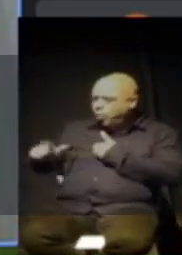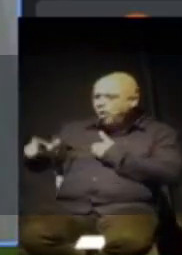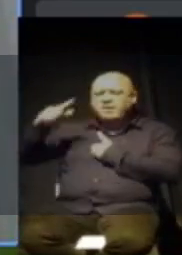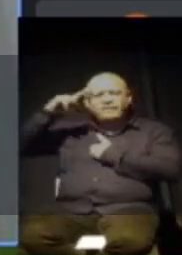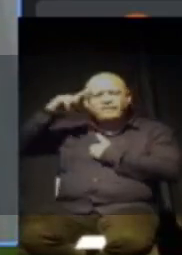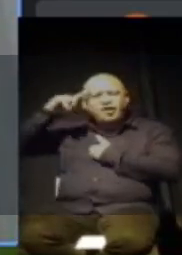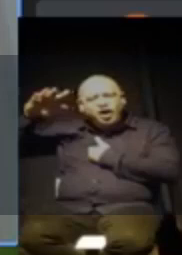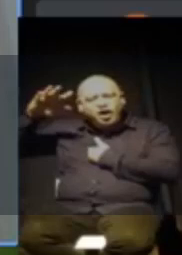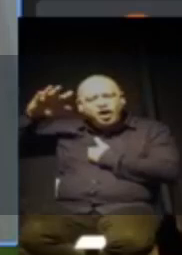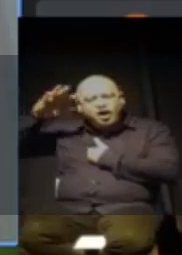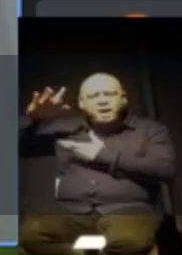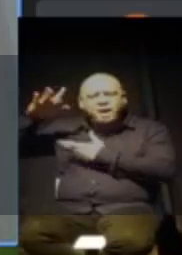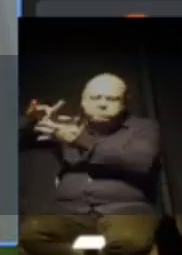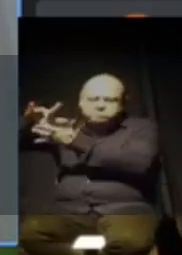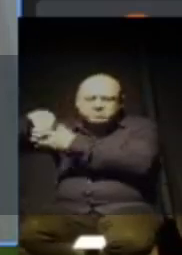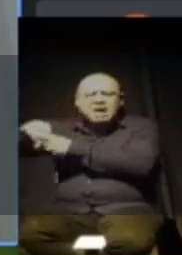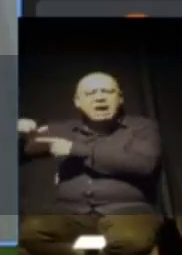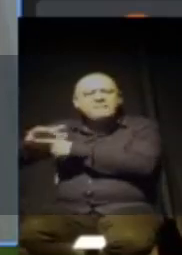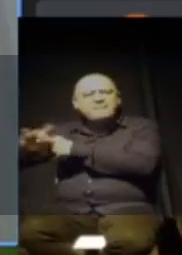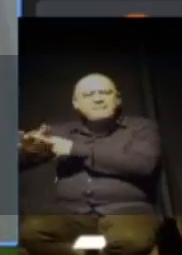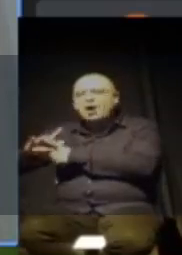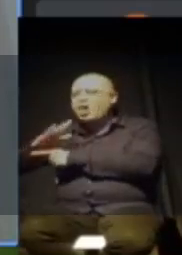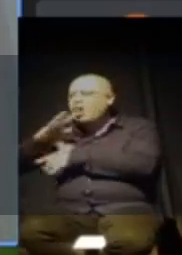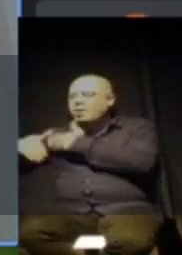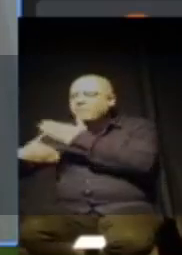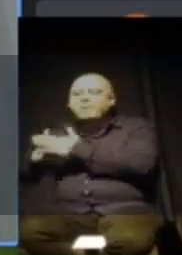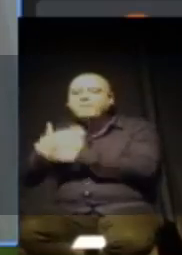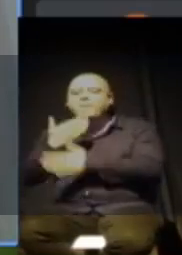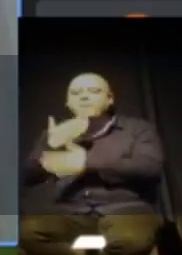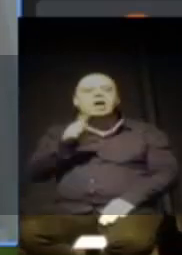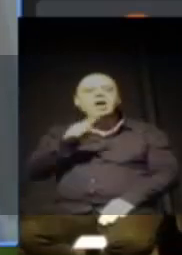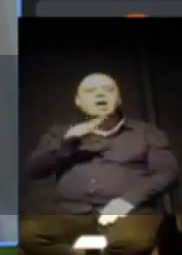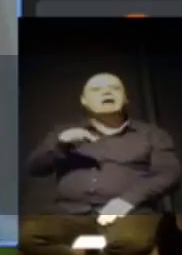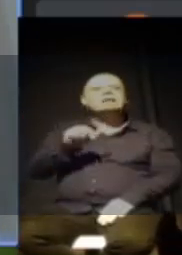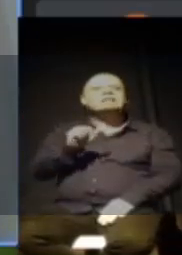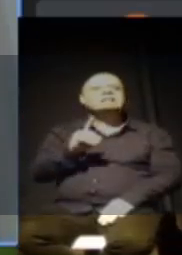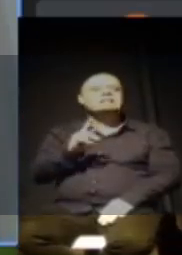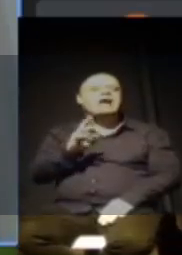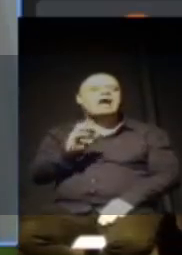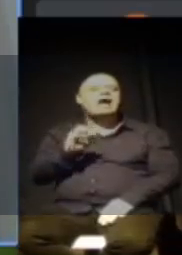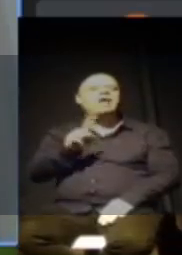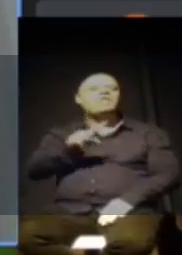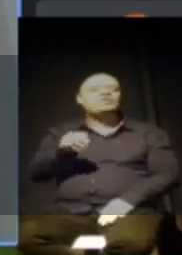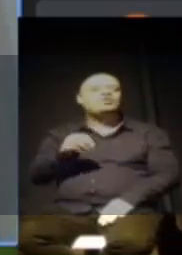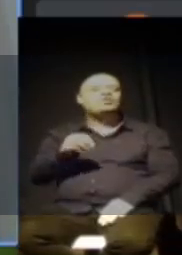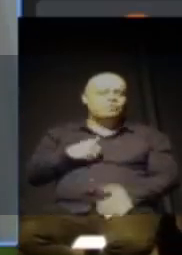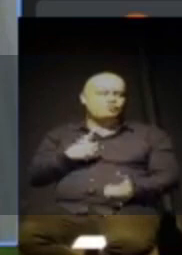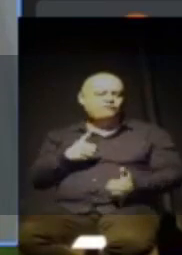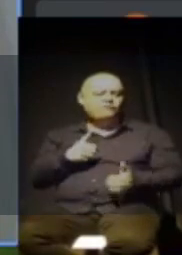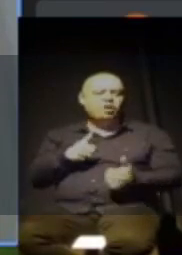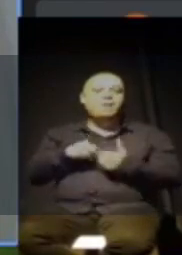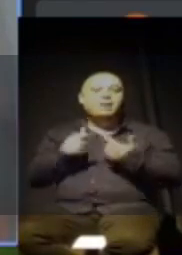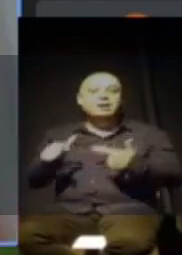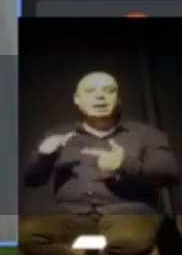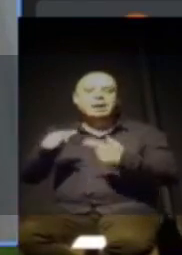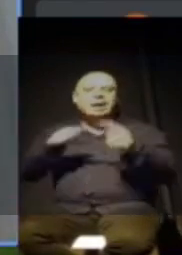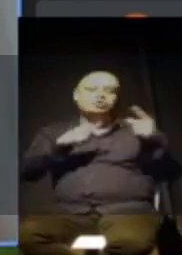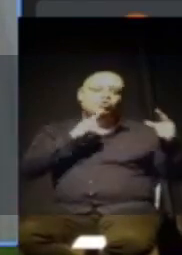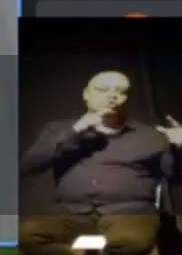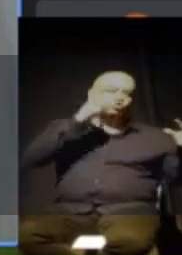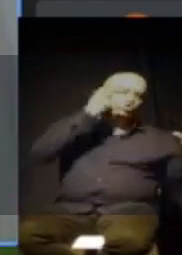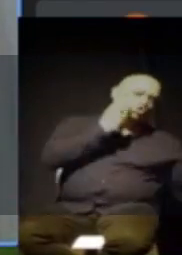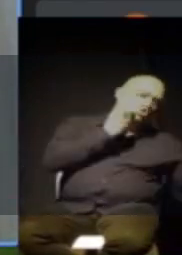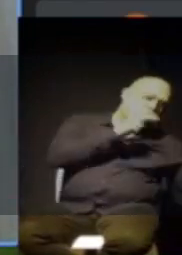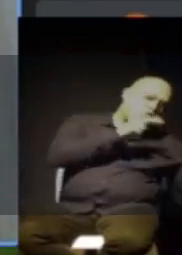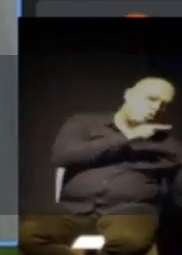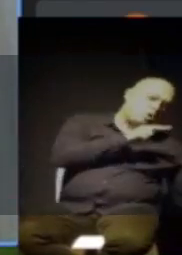¿no? Si yo tomo la palabra sabroso y la saco del bajo atrato y la pongo en Medellín, pues no van a tener